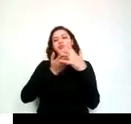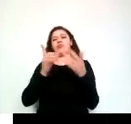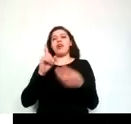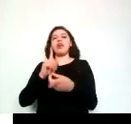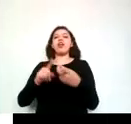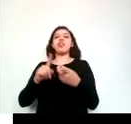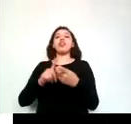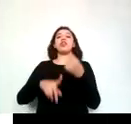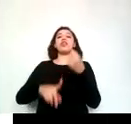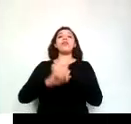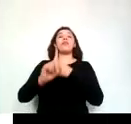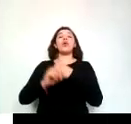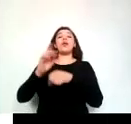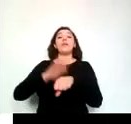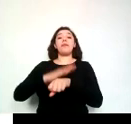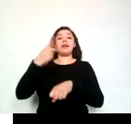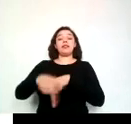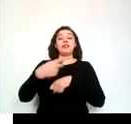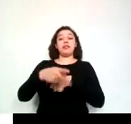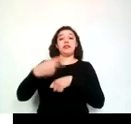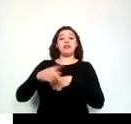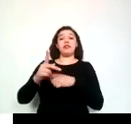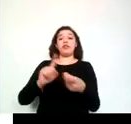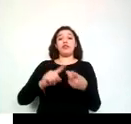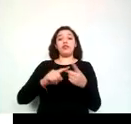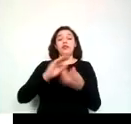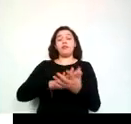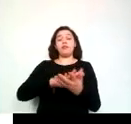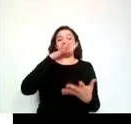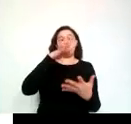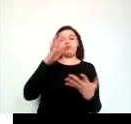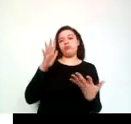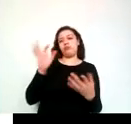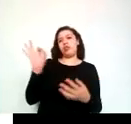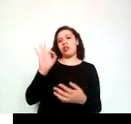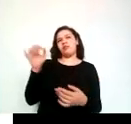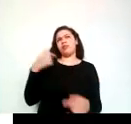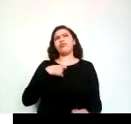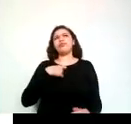situado el mayor riesgo. Es decir, puede ser que yo tenga